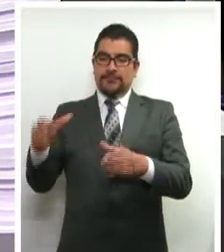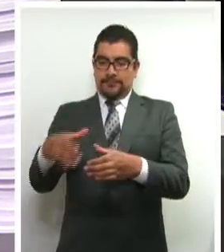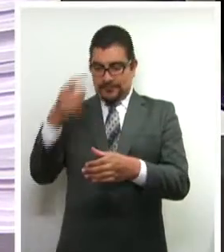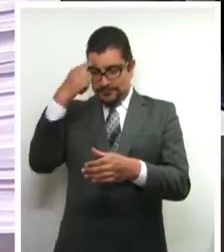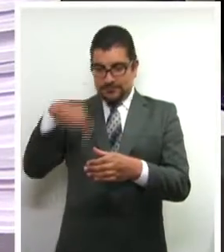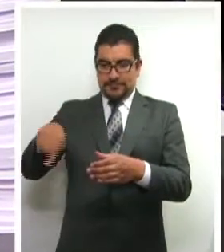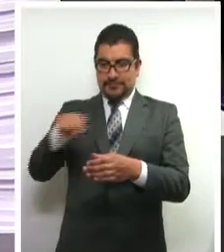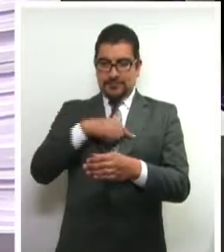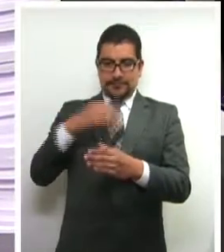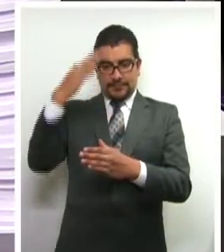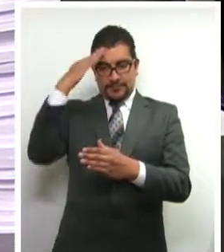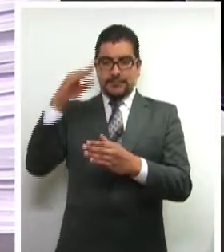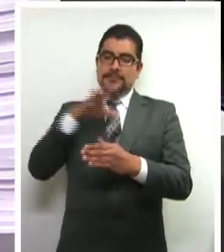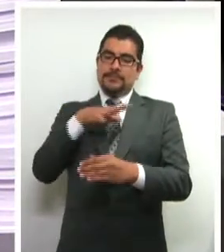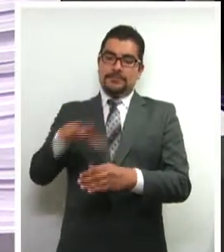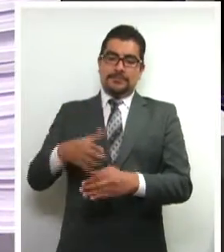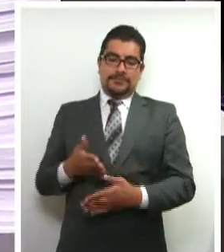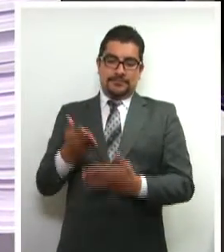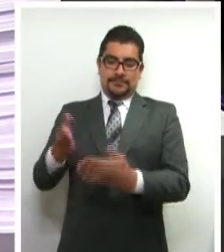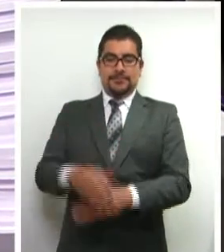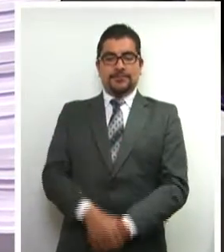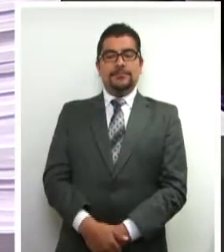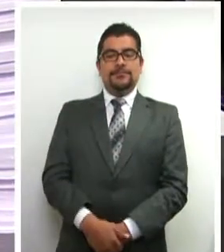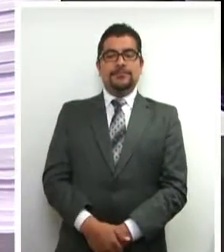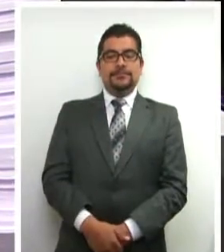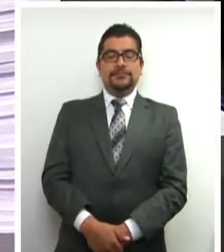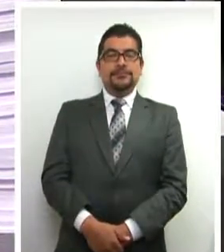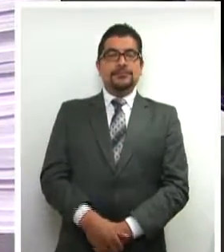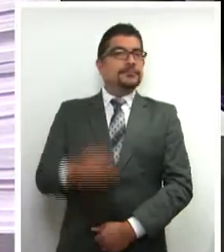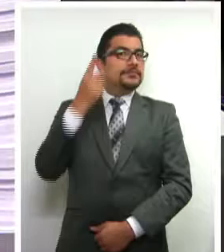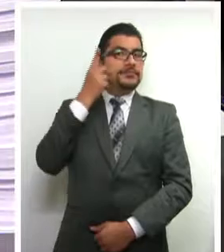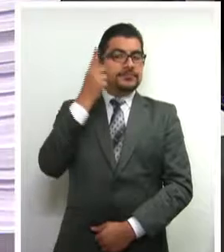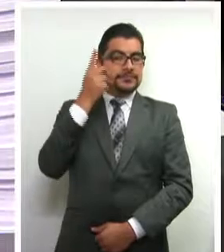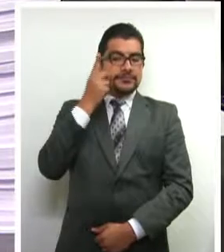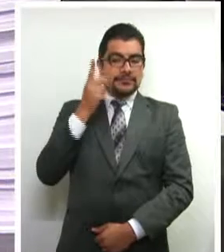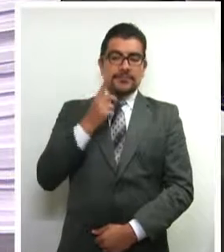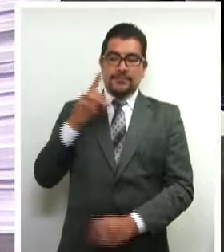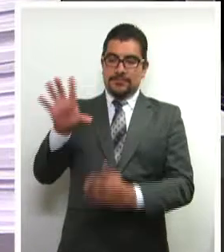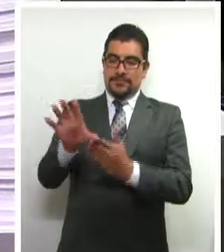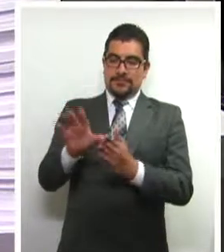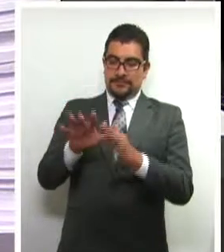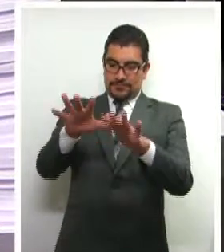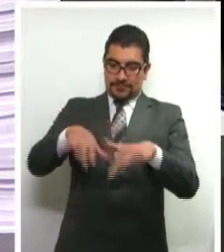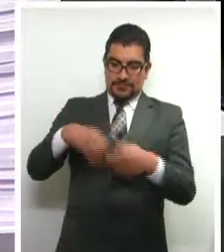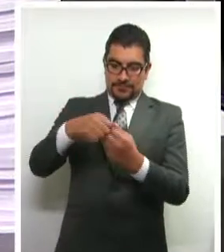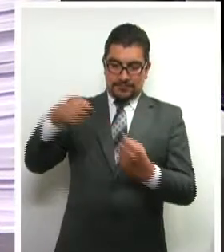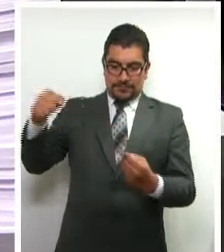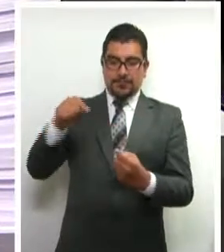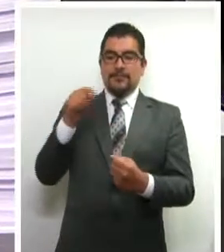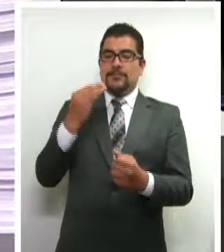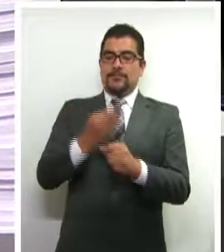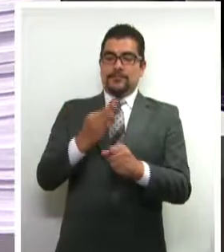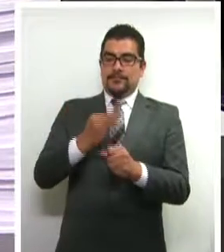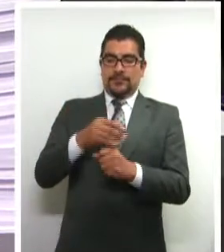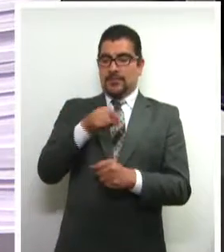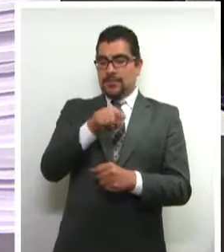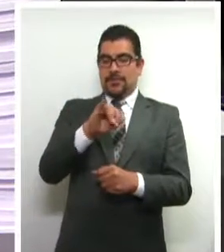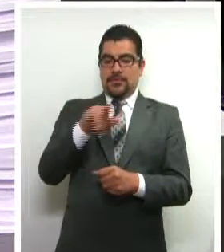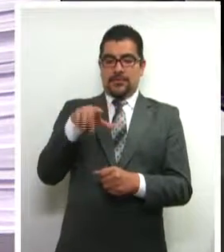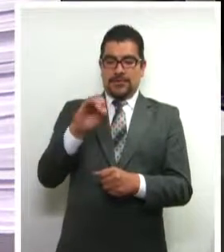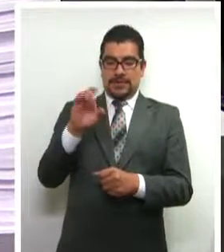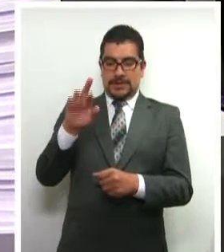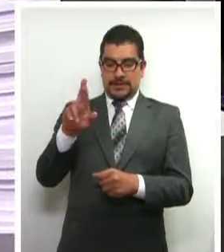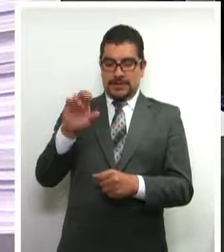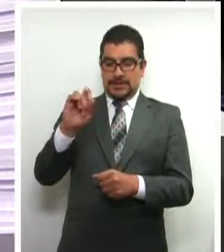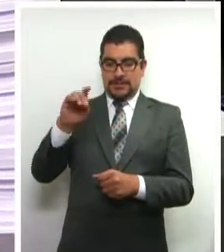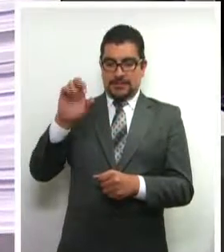de Principios Generales. Tiene la palabra el diputado constituyente Julio César Moreno Rivera, del Grupo Parlamentario